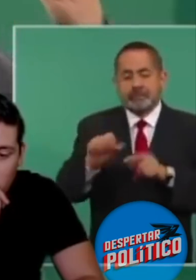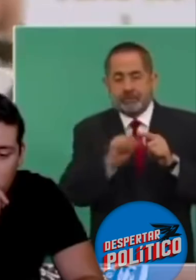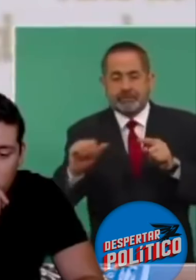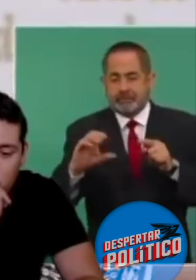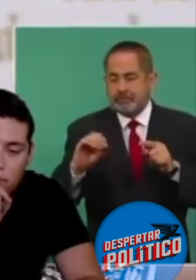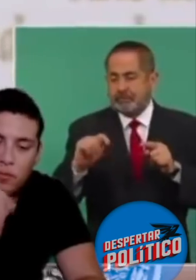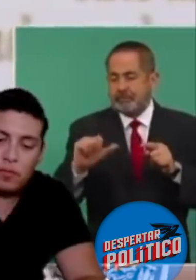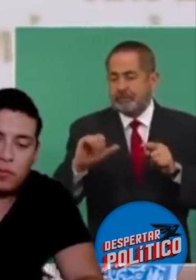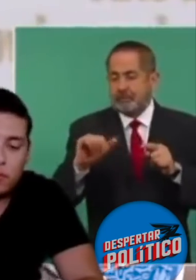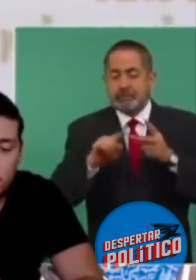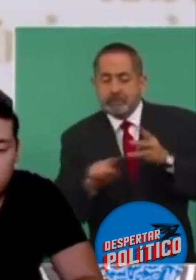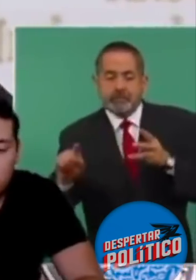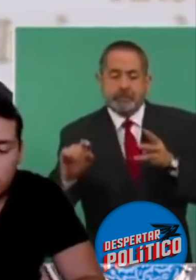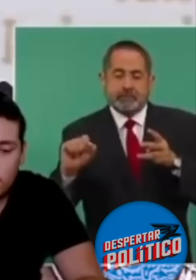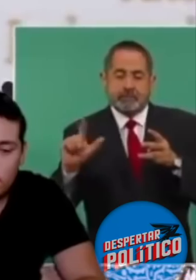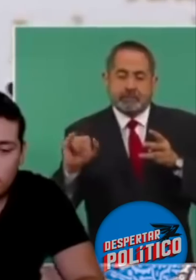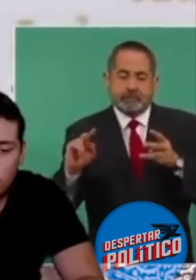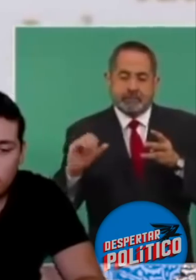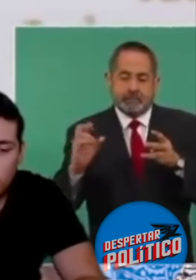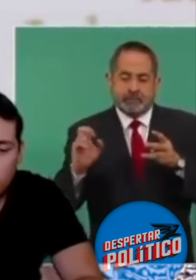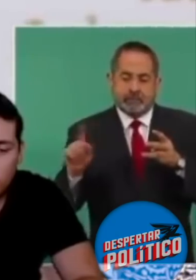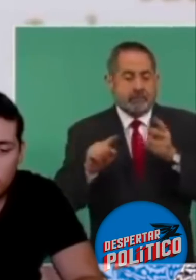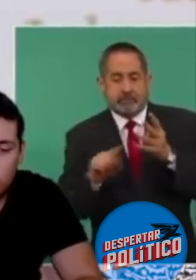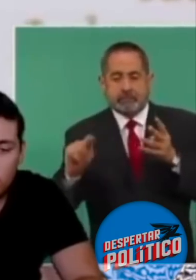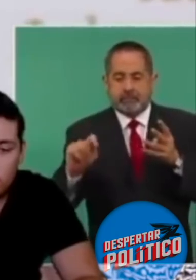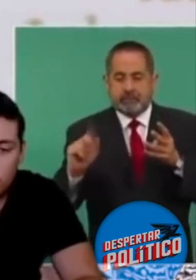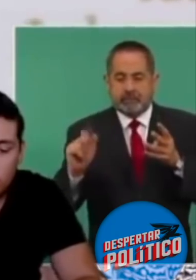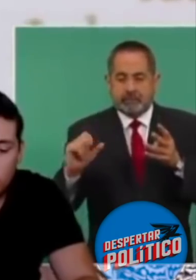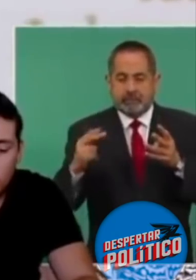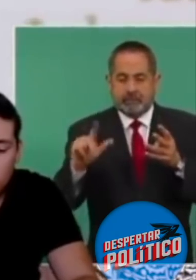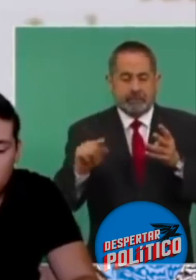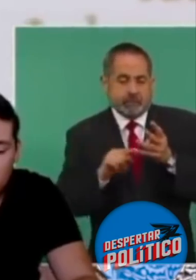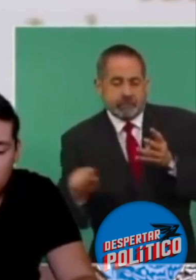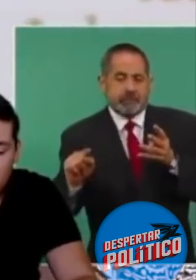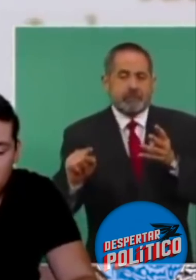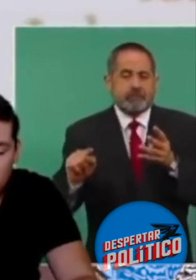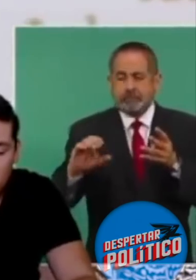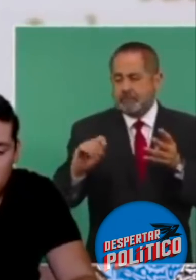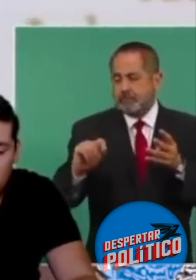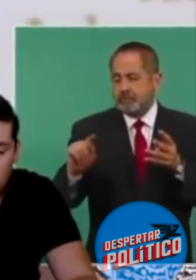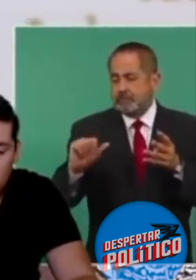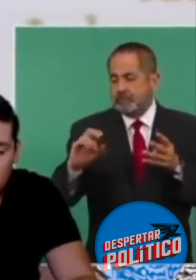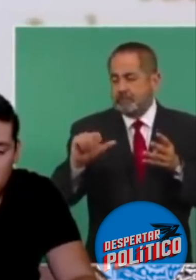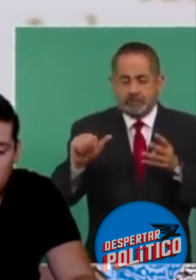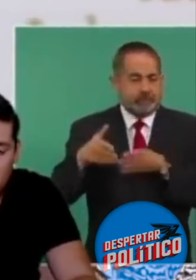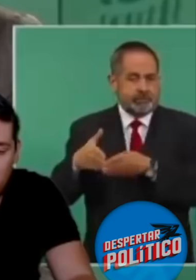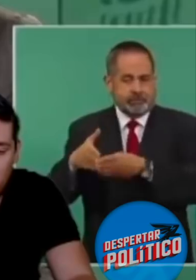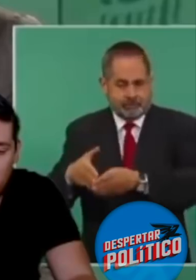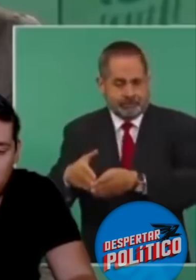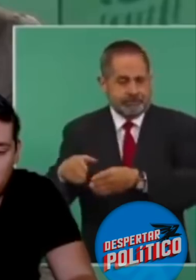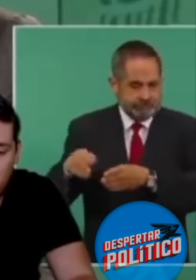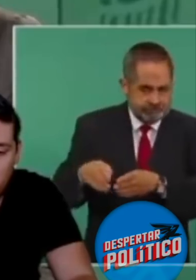de Coatzacoalcos a Salina Cruz, de Ixtepec a Tapachula, los puertos de Coatzacoalcos, de Salina Cruz,